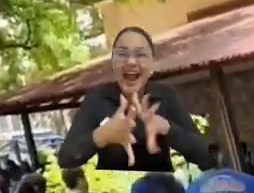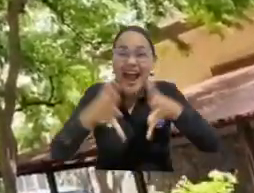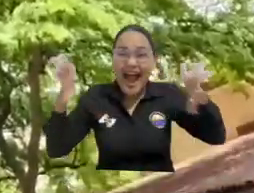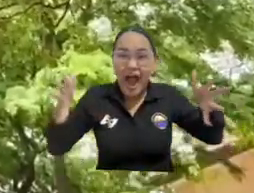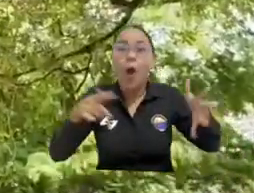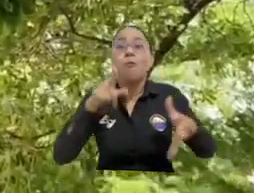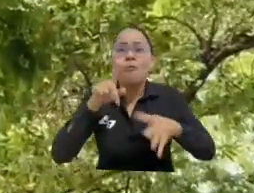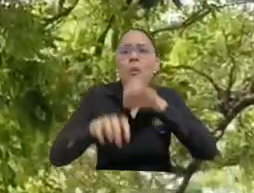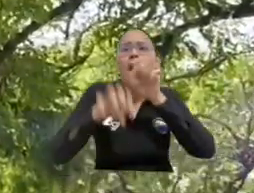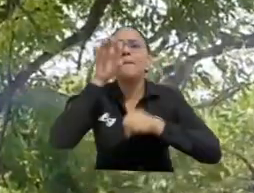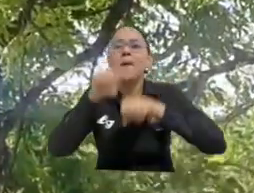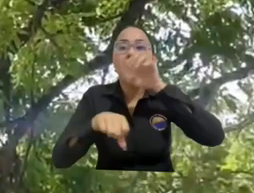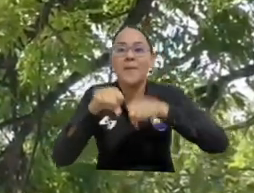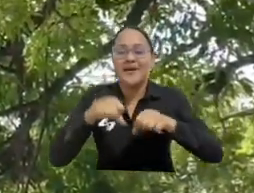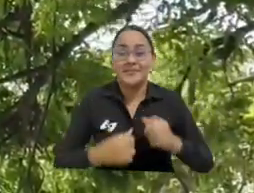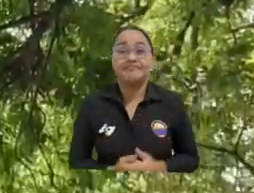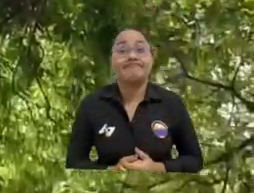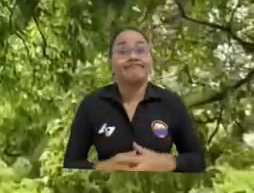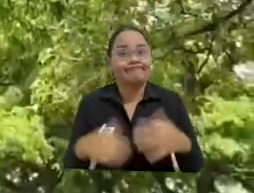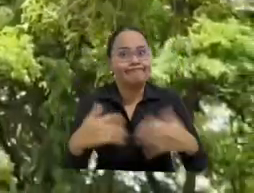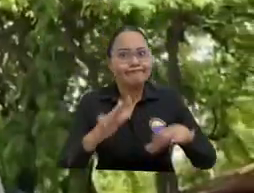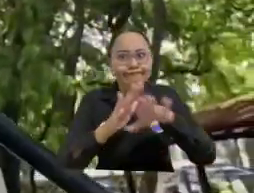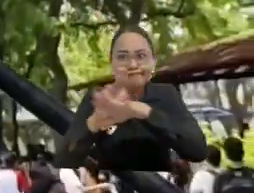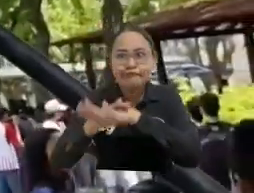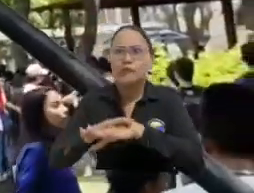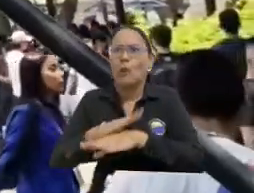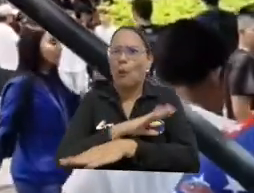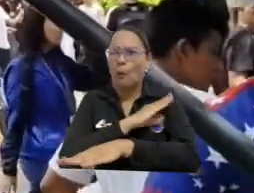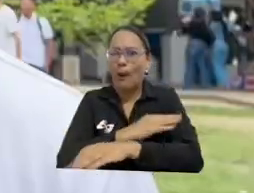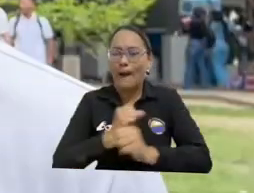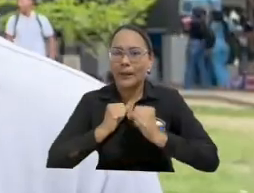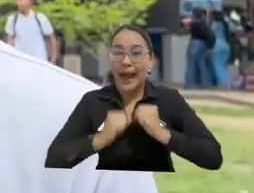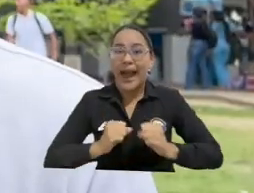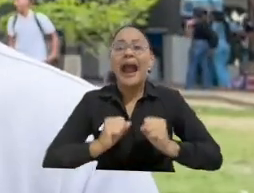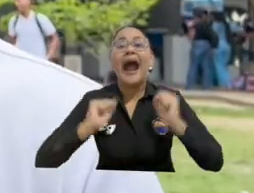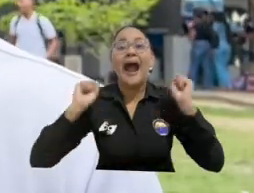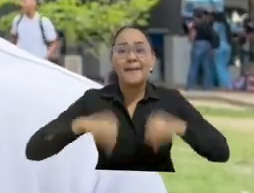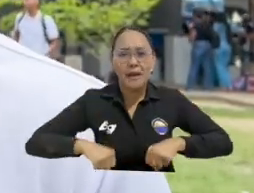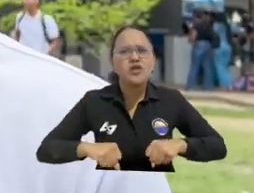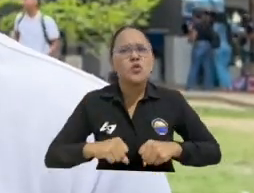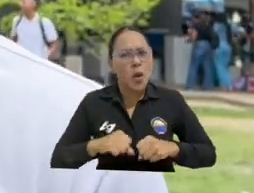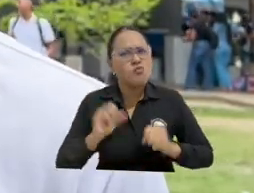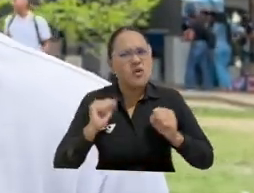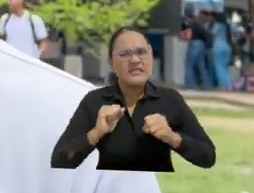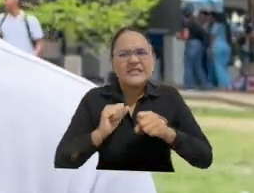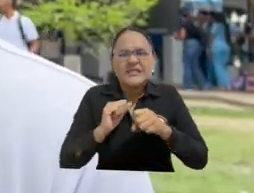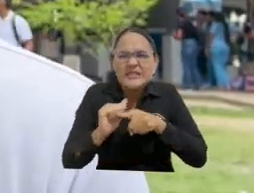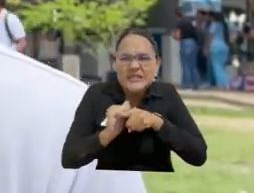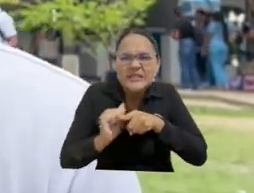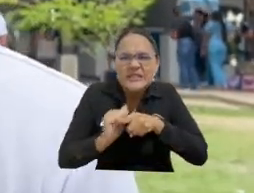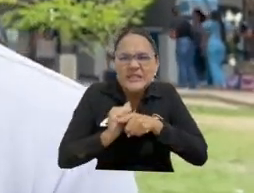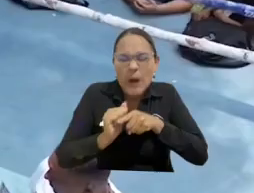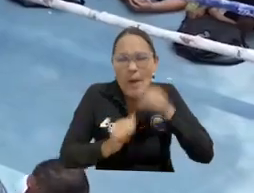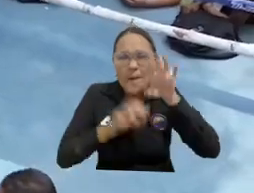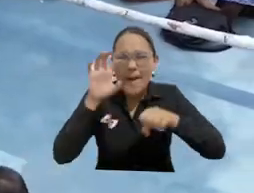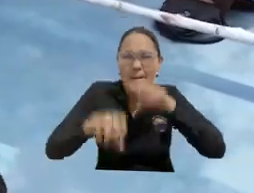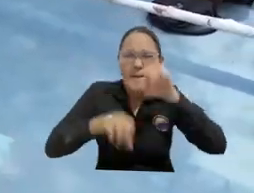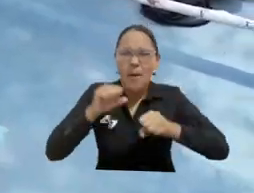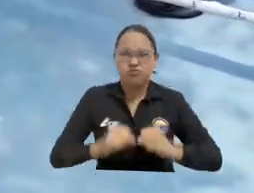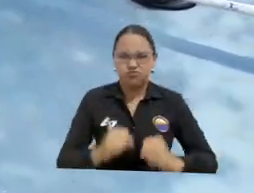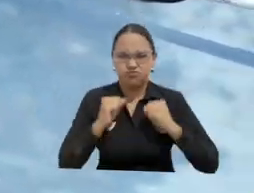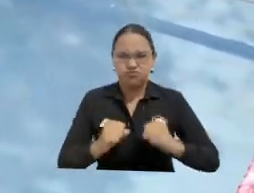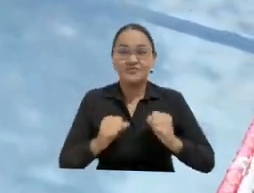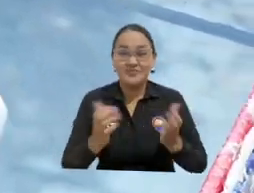Un deporte excelente y pues que abarca muchas capacidades y lo cual pues después que lo haga uno con disciplina y orden se puede dar